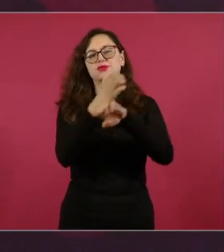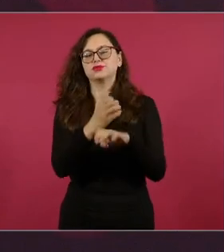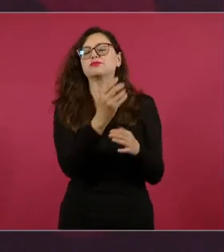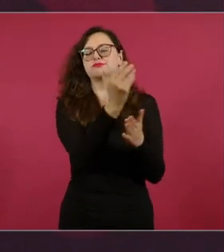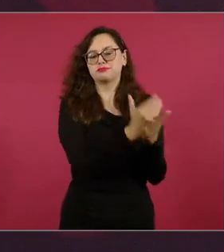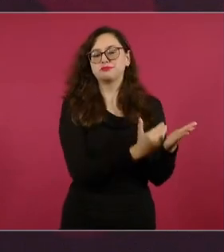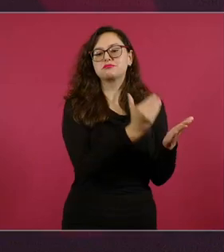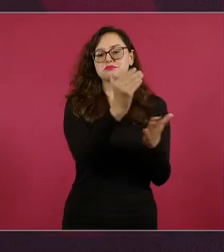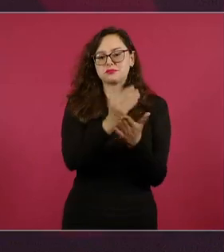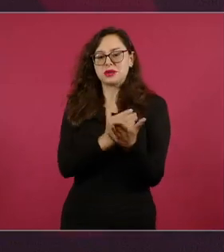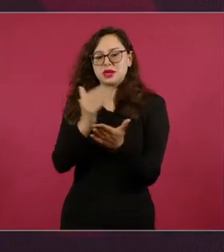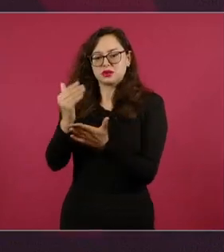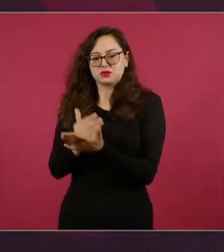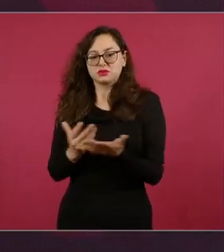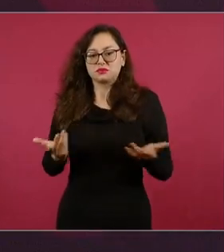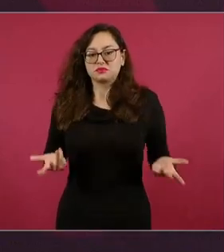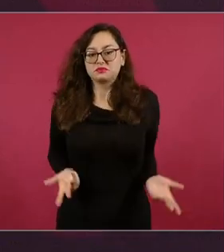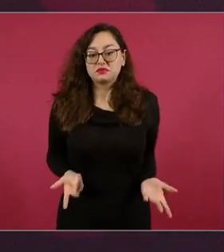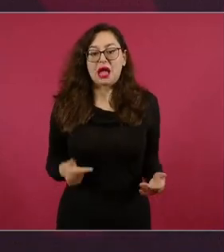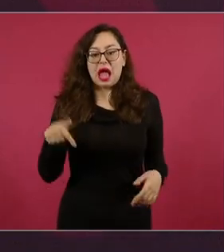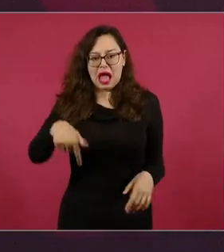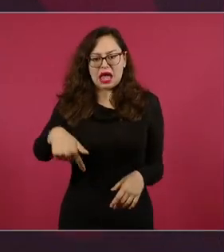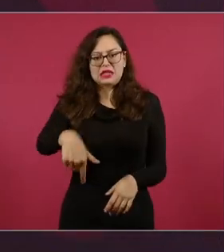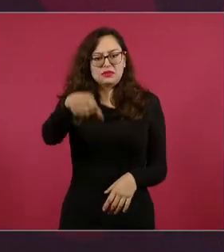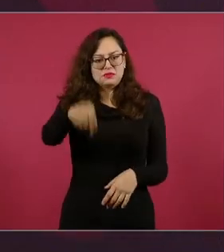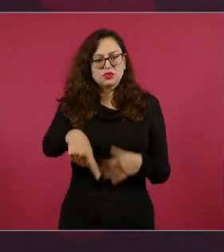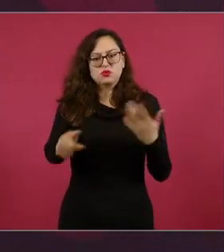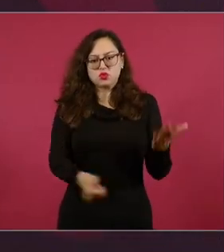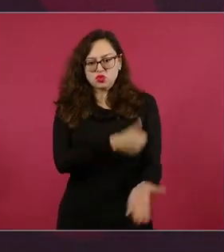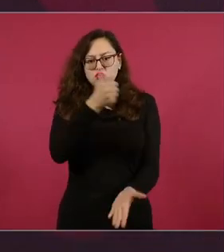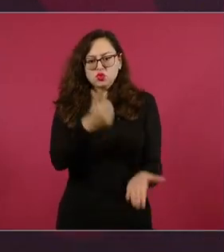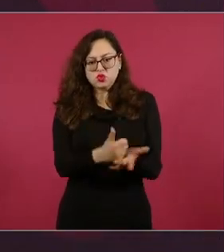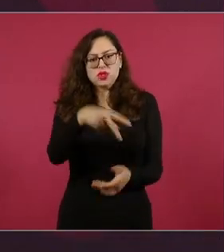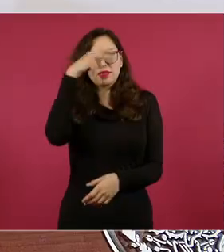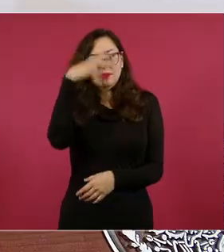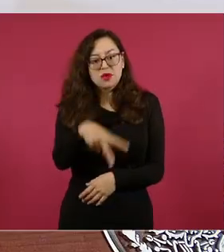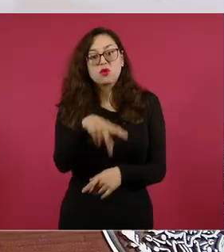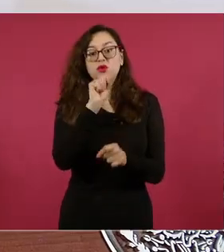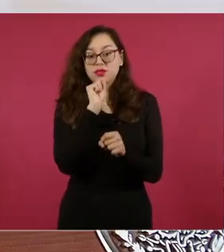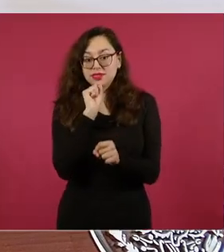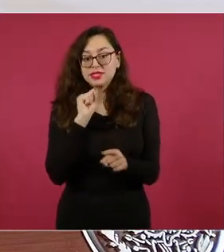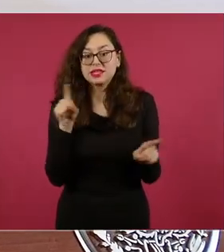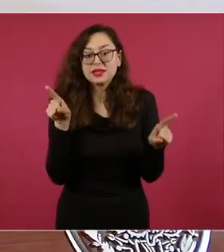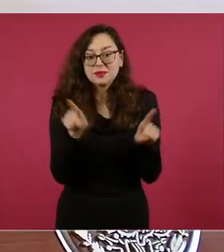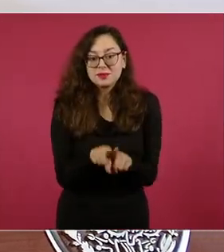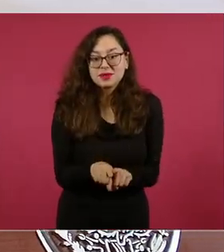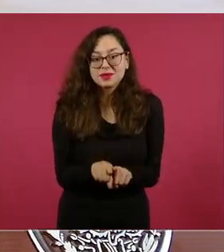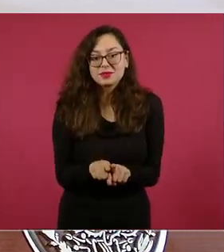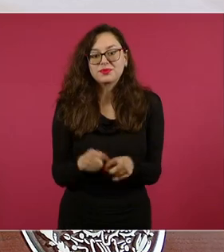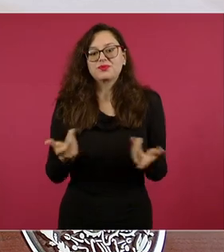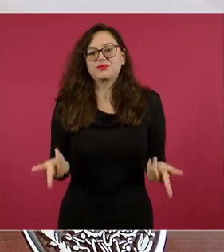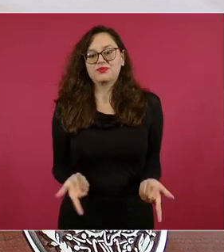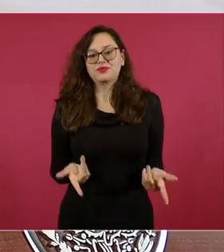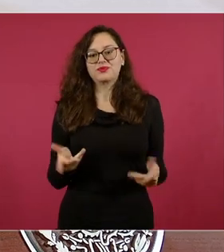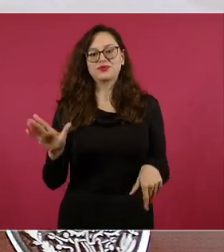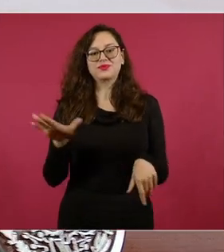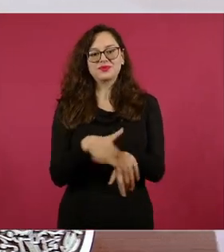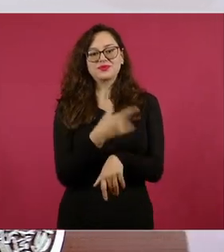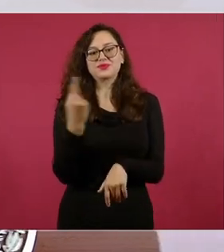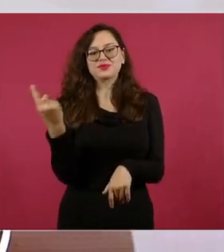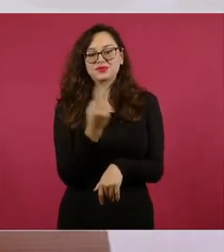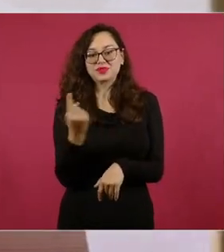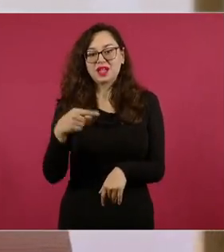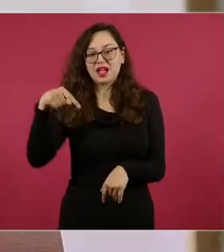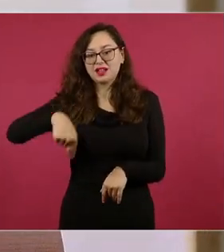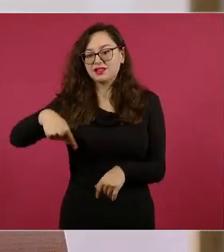Entonces, pero aquí en la ciudad también, porque esta ciudad está llena de